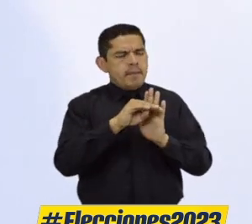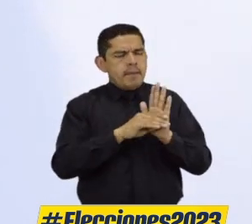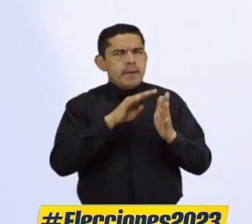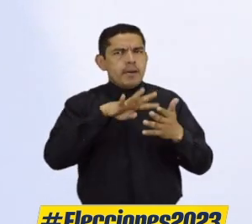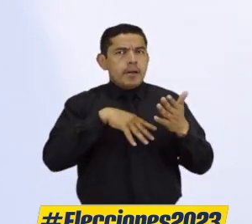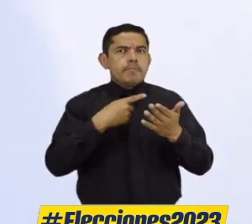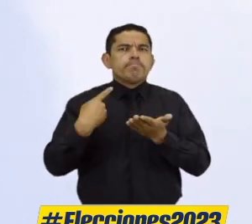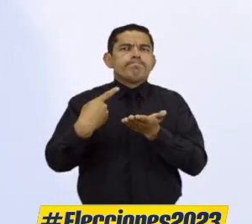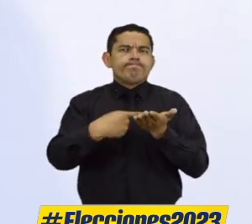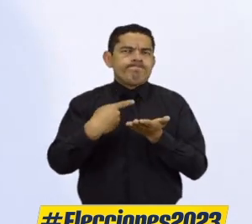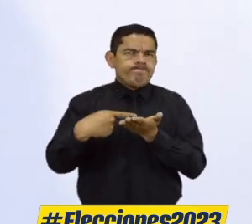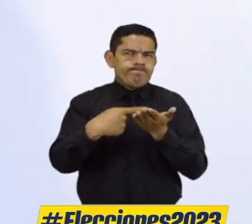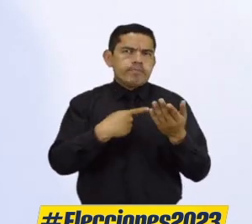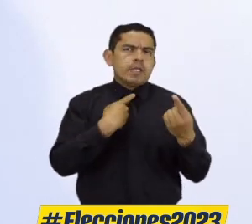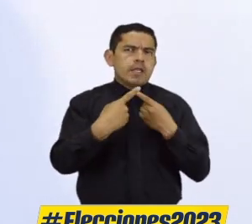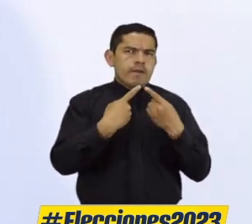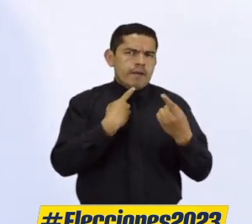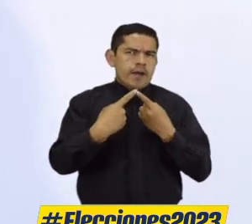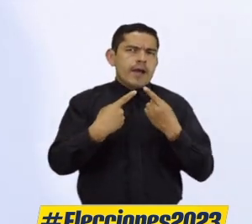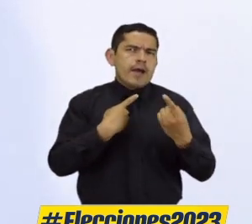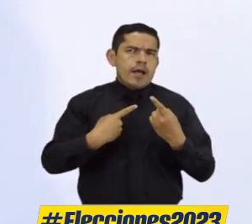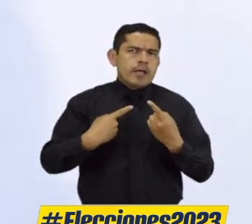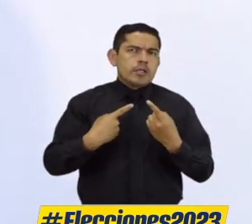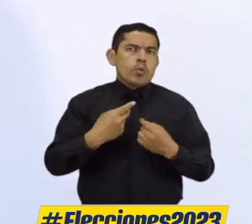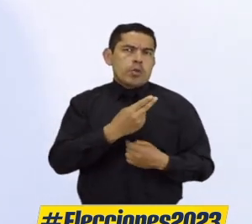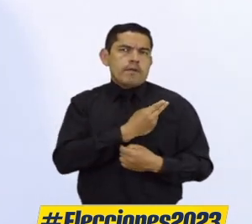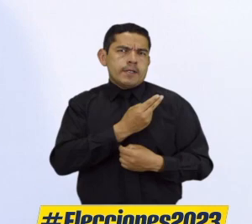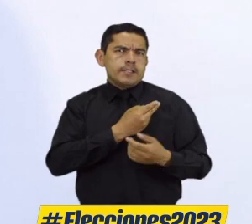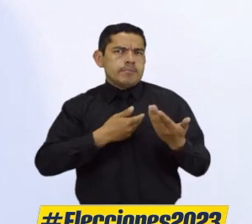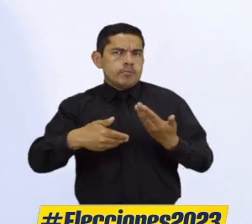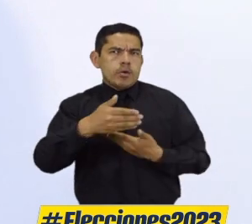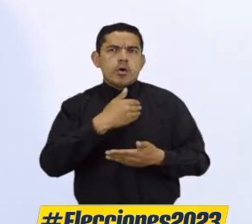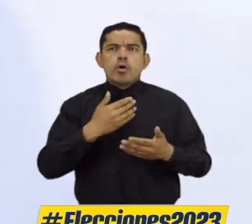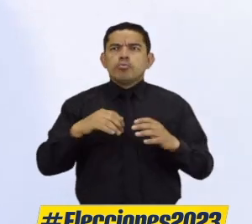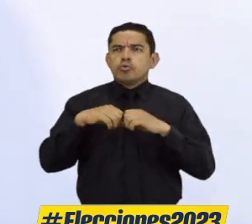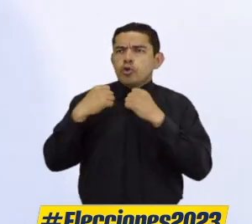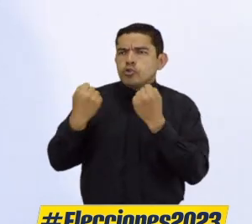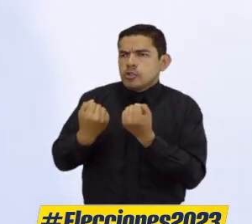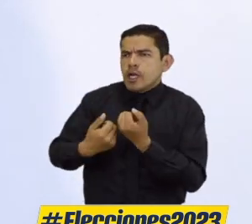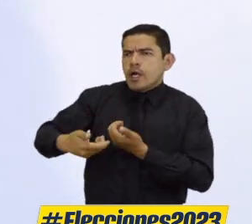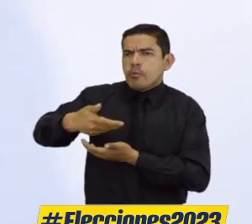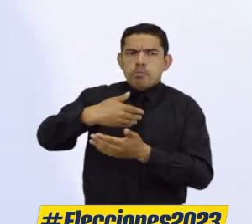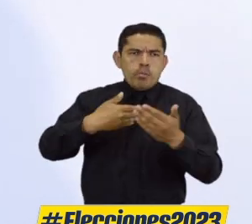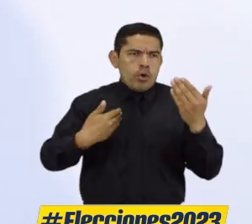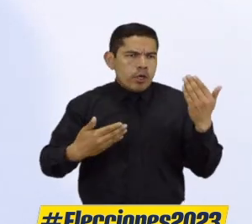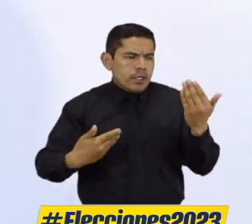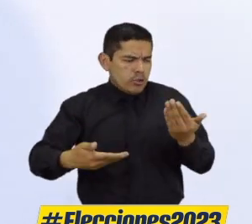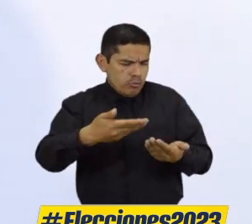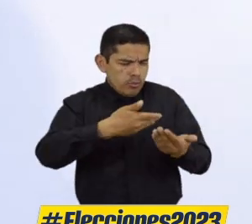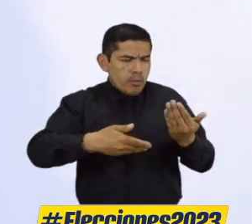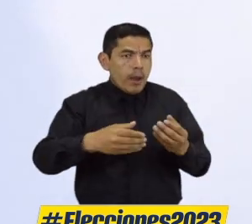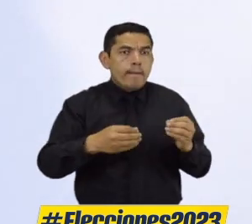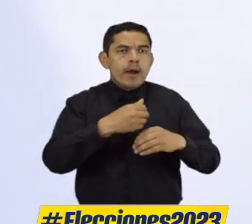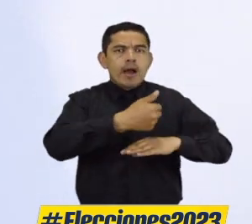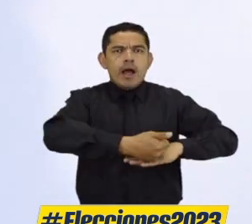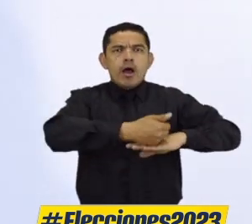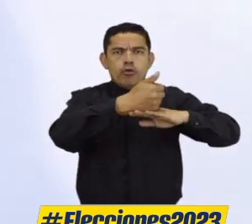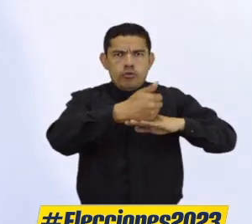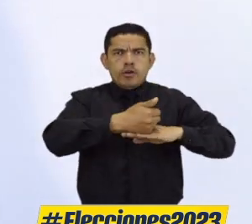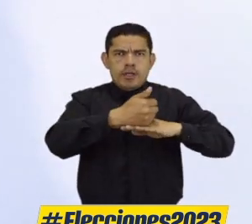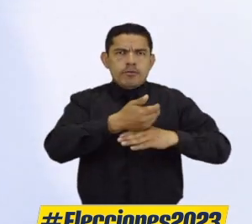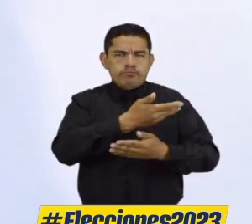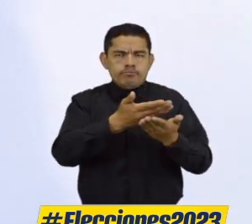ser analizado en un debate profundo con la academia, las fuerzas sociales, las fuerzas políticas y obviamente con la autoridad